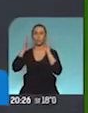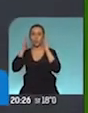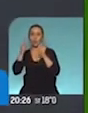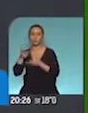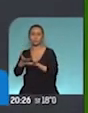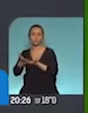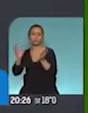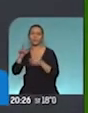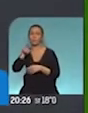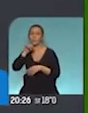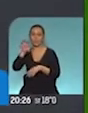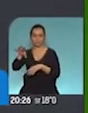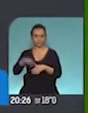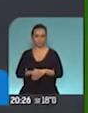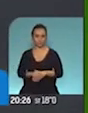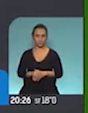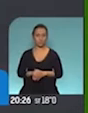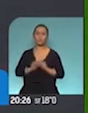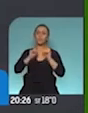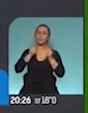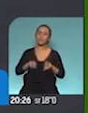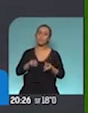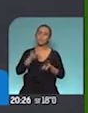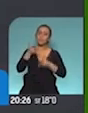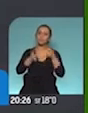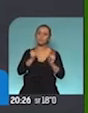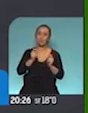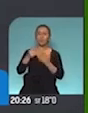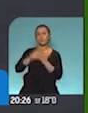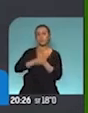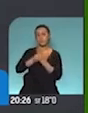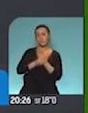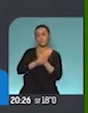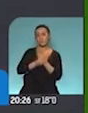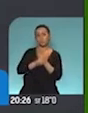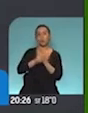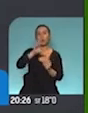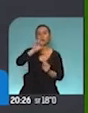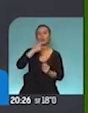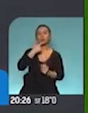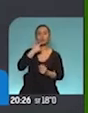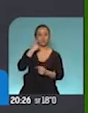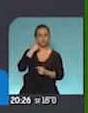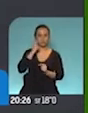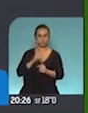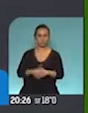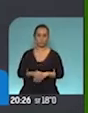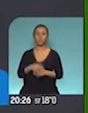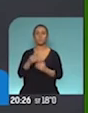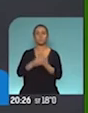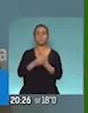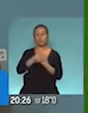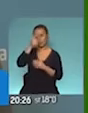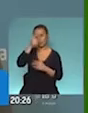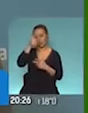llaman la atención. Sí nos llama la atención que este personaje haya sido tenido en cuenta